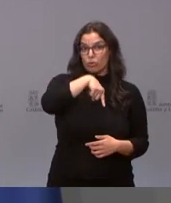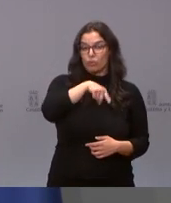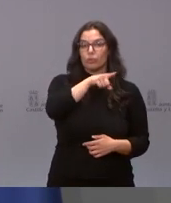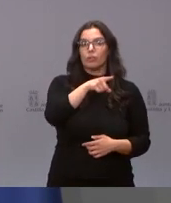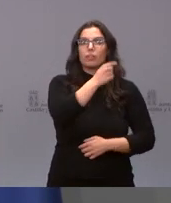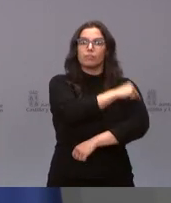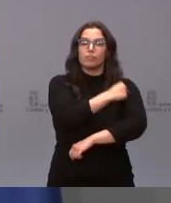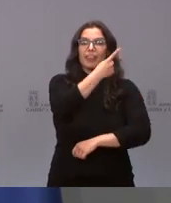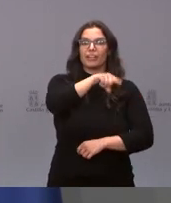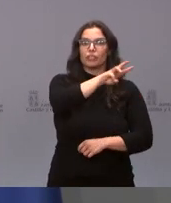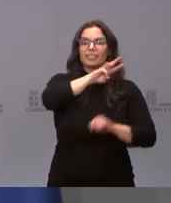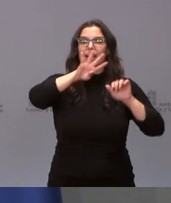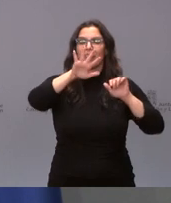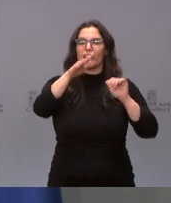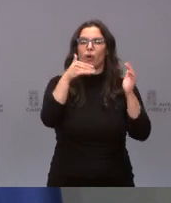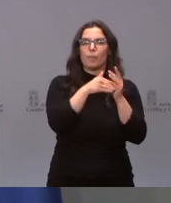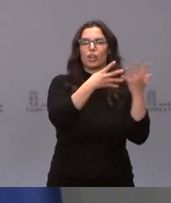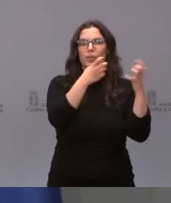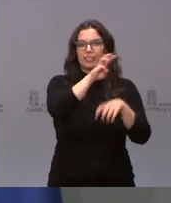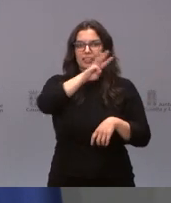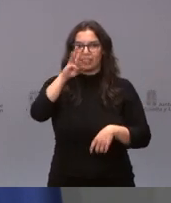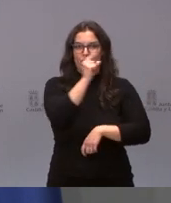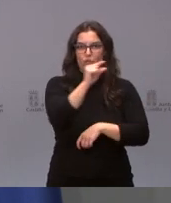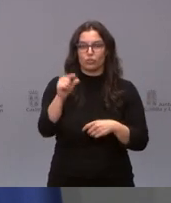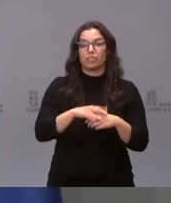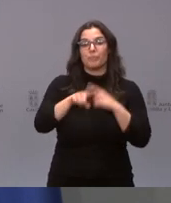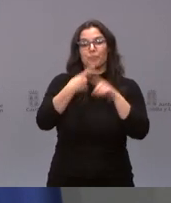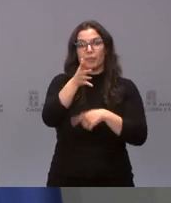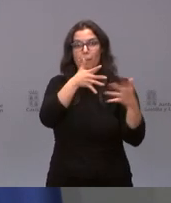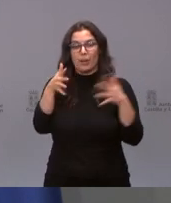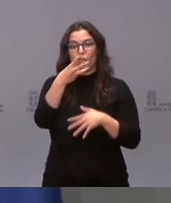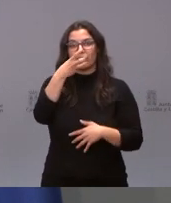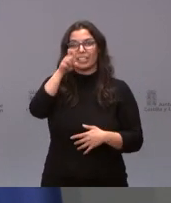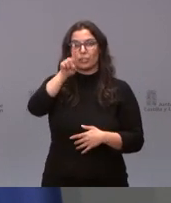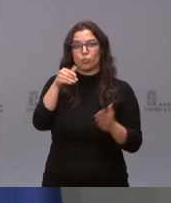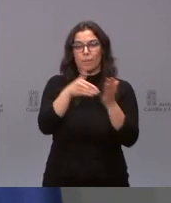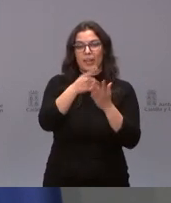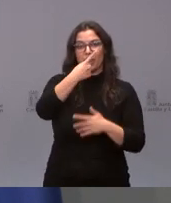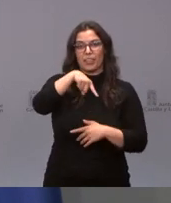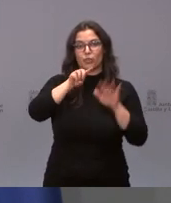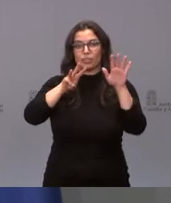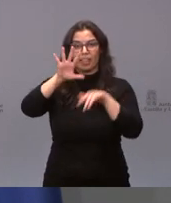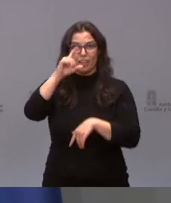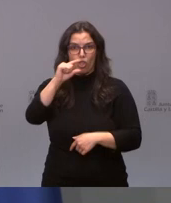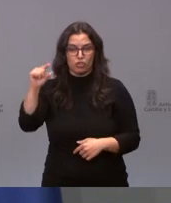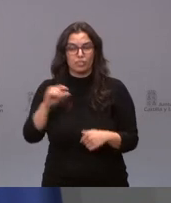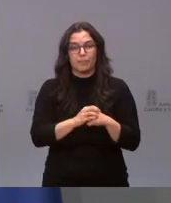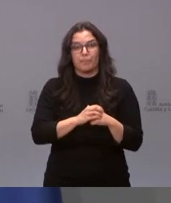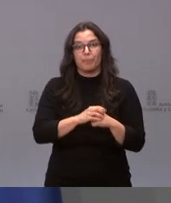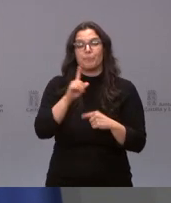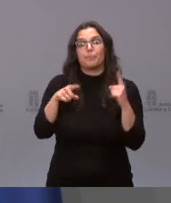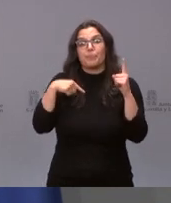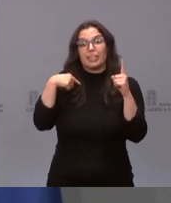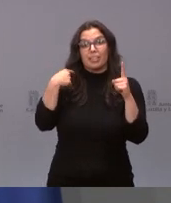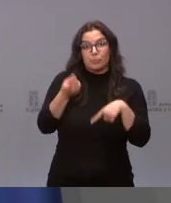135 mil 933 dosis en el mes de marzo 301 mil 185 dosis y en los